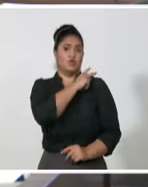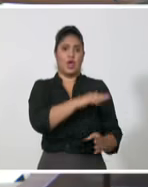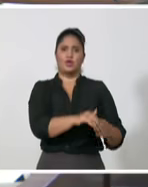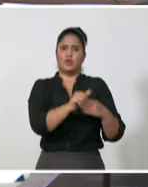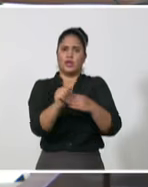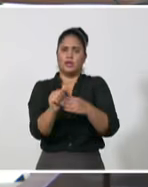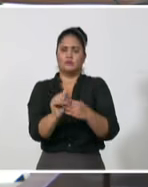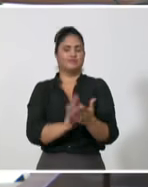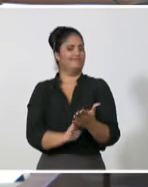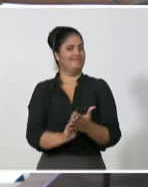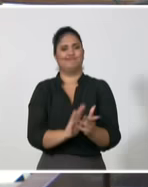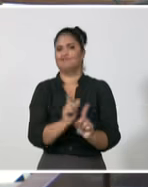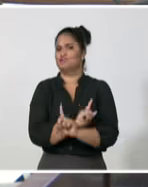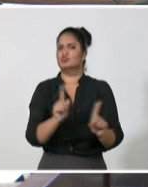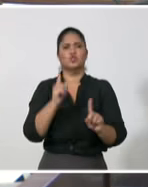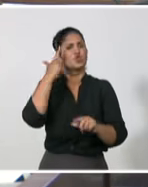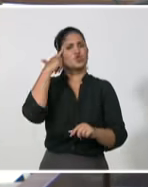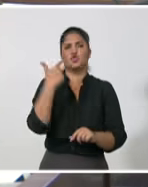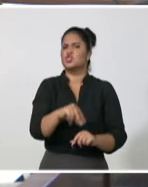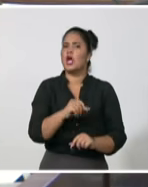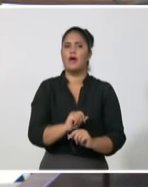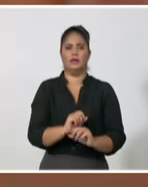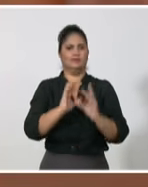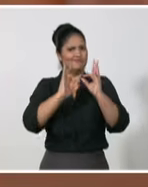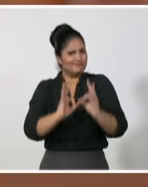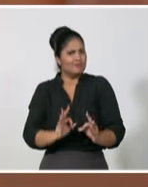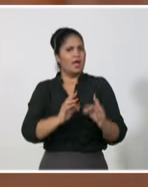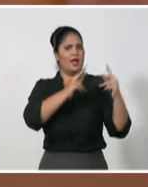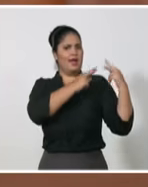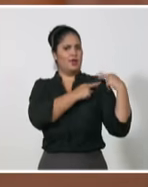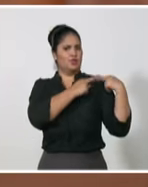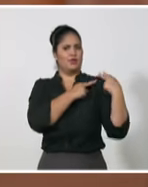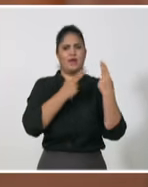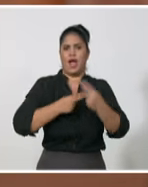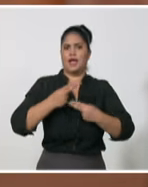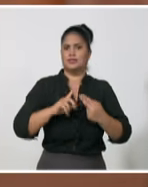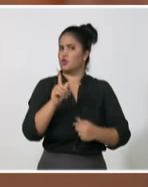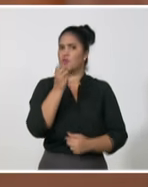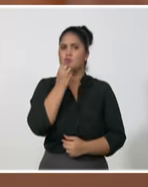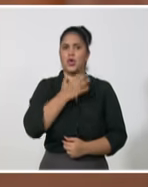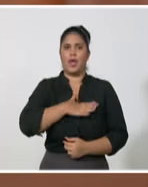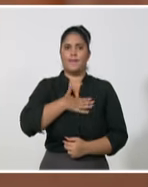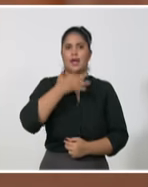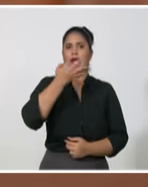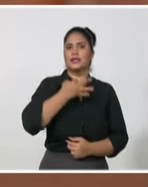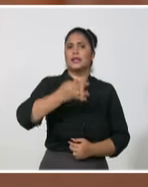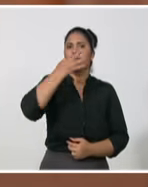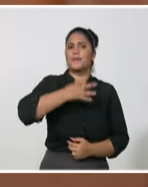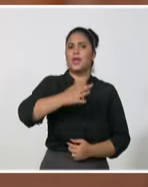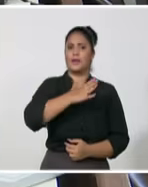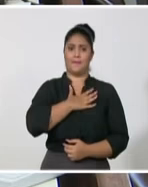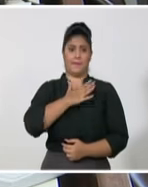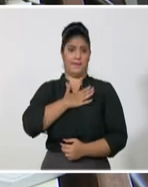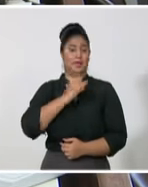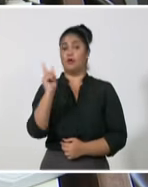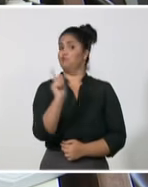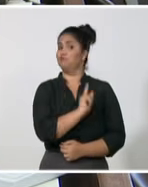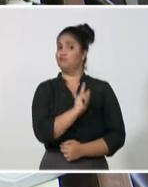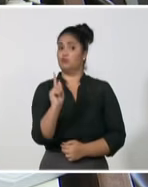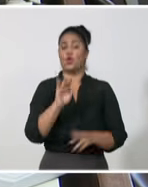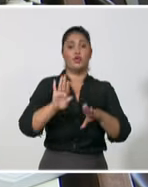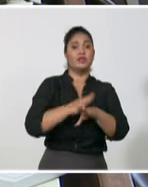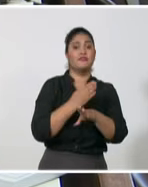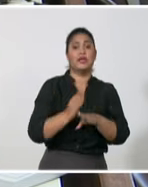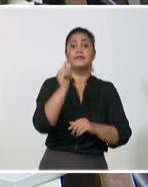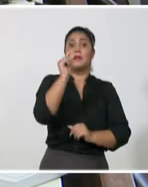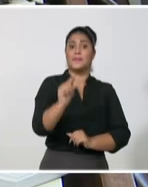pero ese no está aportando se está dirigiendo se está esperando que le digan algo para el hacer lo que es muy distinto que cuando una persona se ve ante un